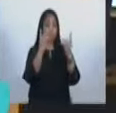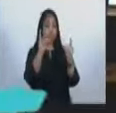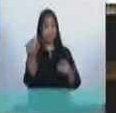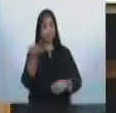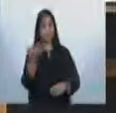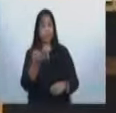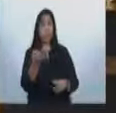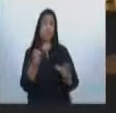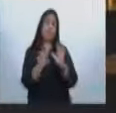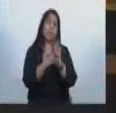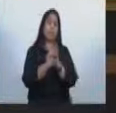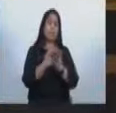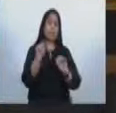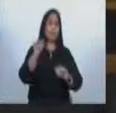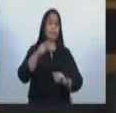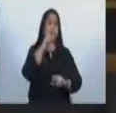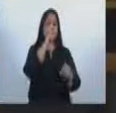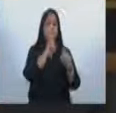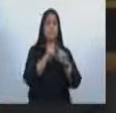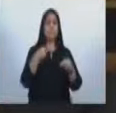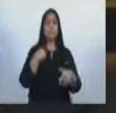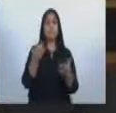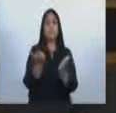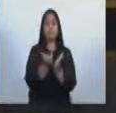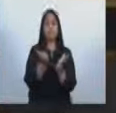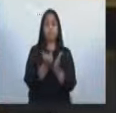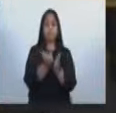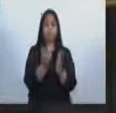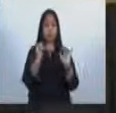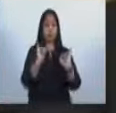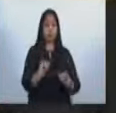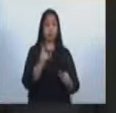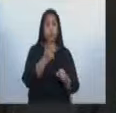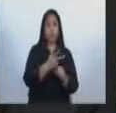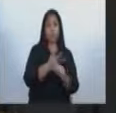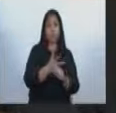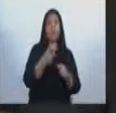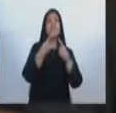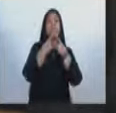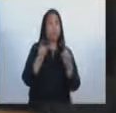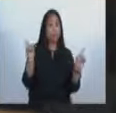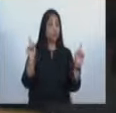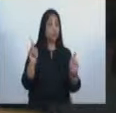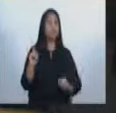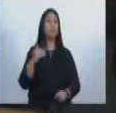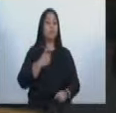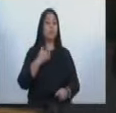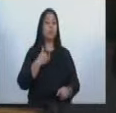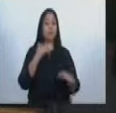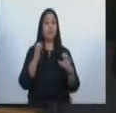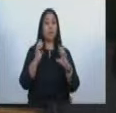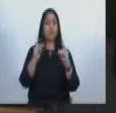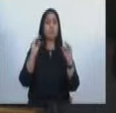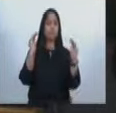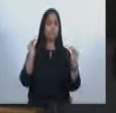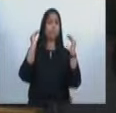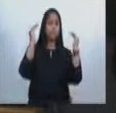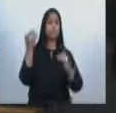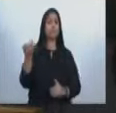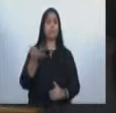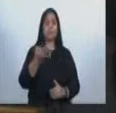lograr que las escuelas en Guatemala las escuelas públicas tengan educación de la más alta